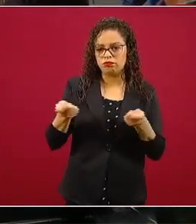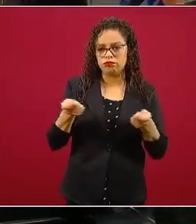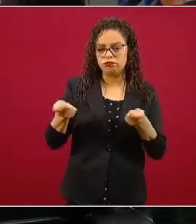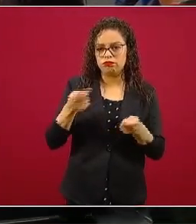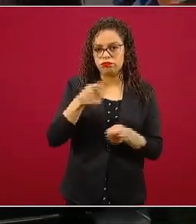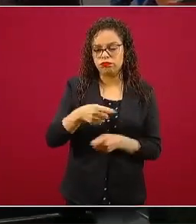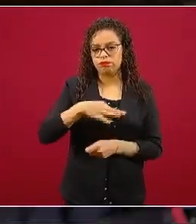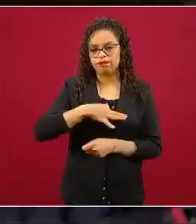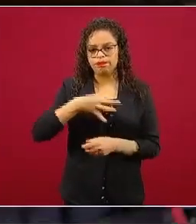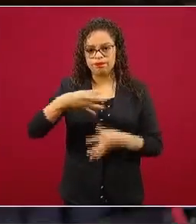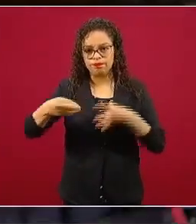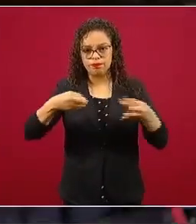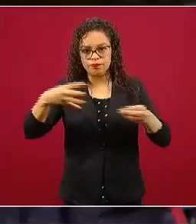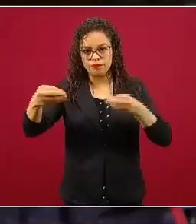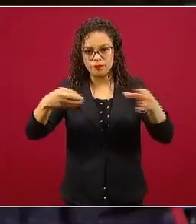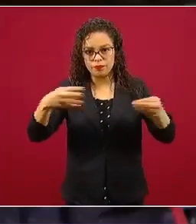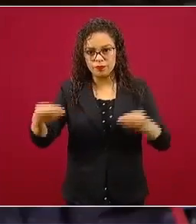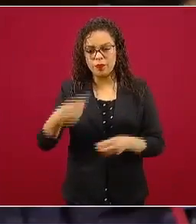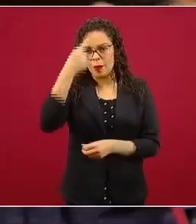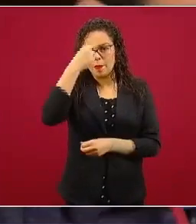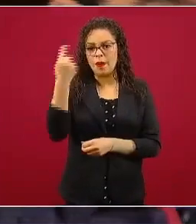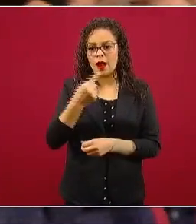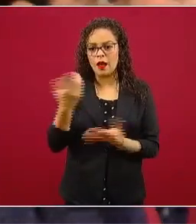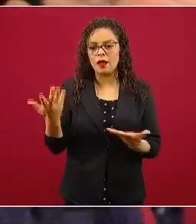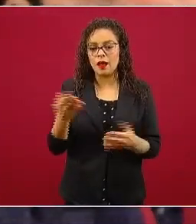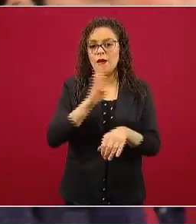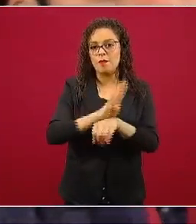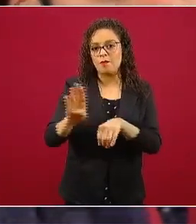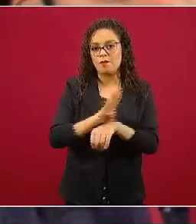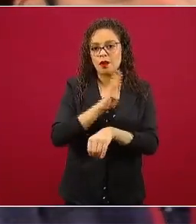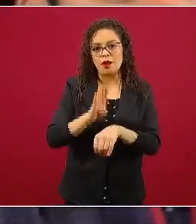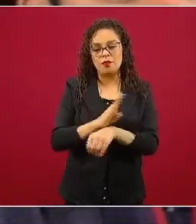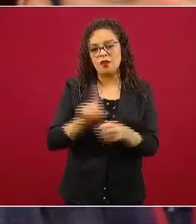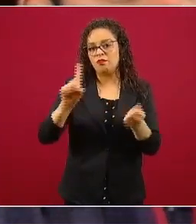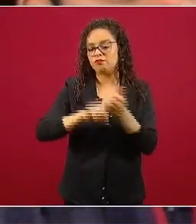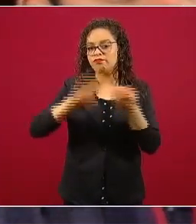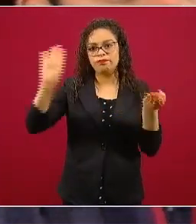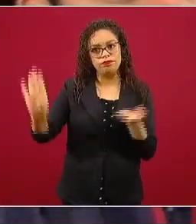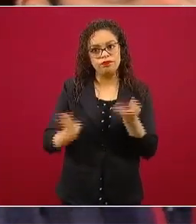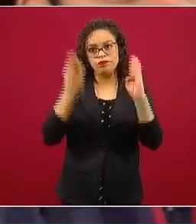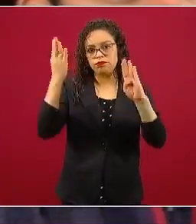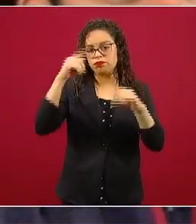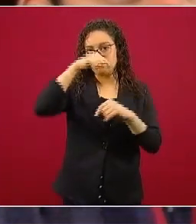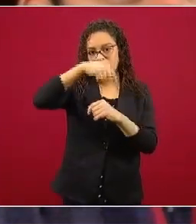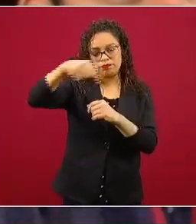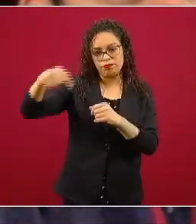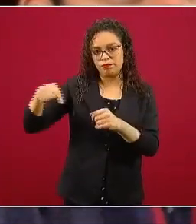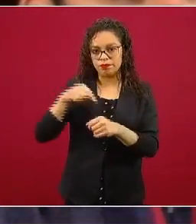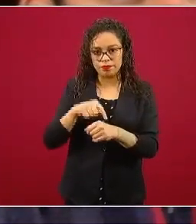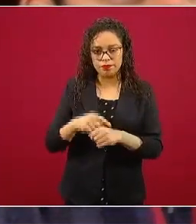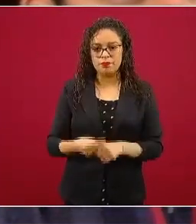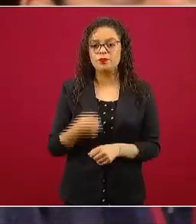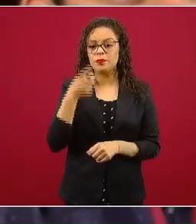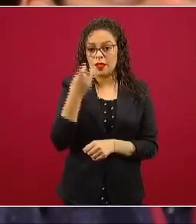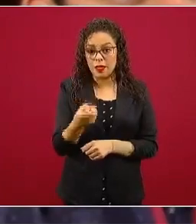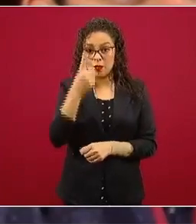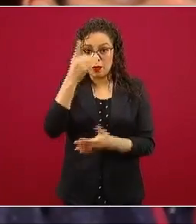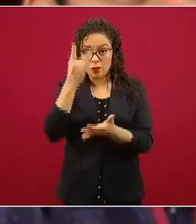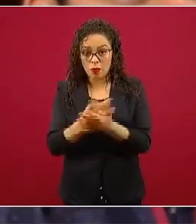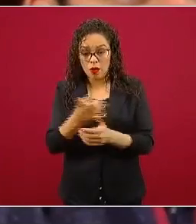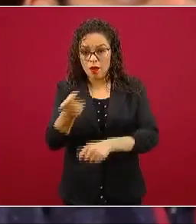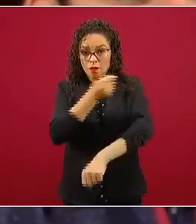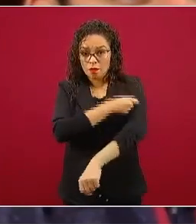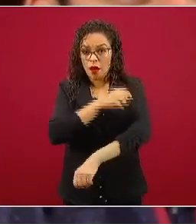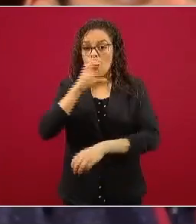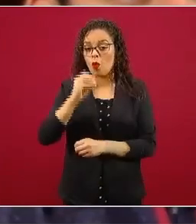buscando que los beneficios sean globales, ¿qué otros temas está abarcando, además de la cuestión de la vacuna? Porque